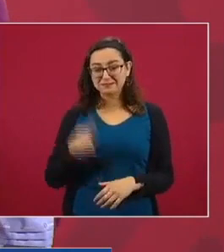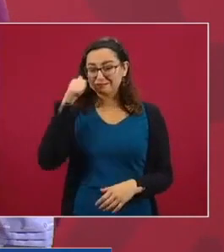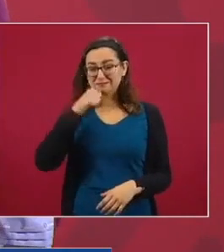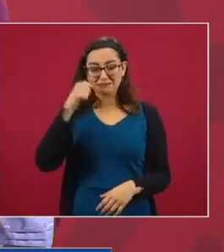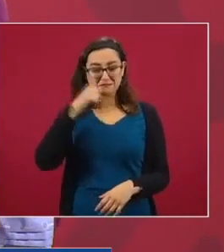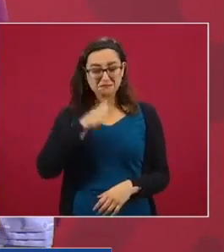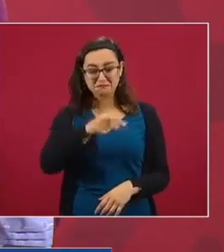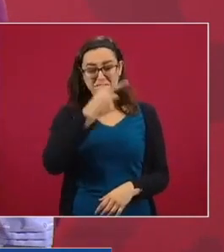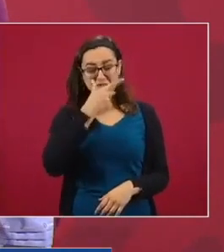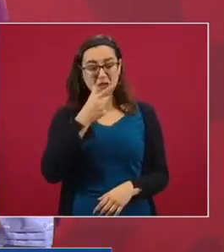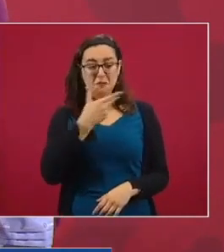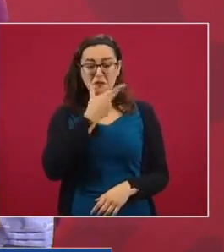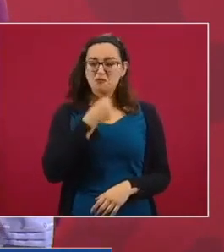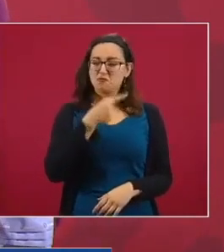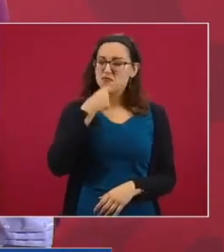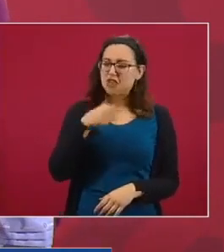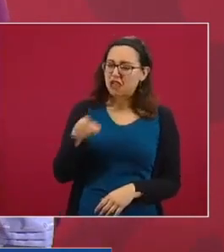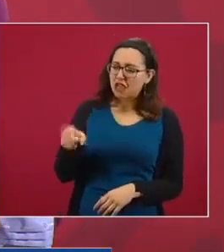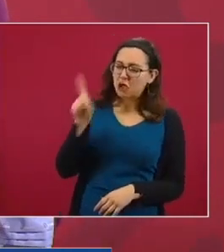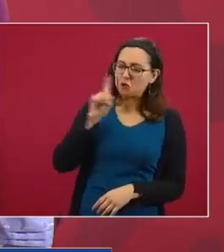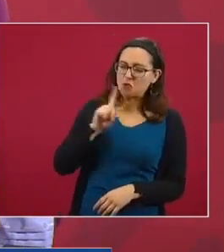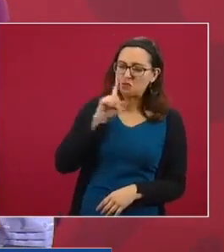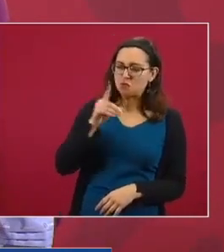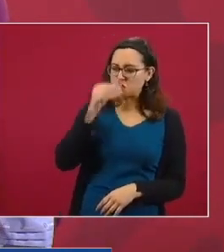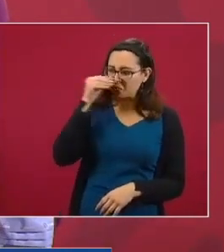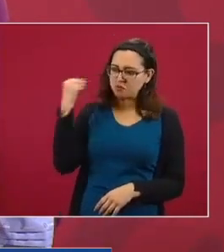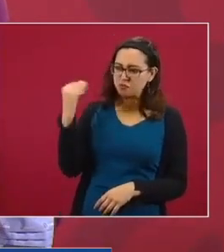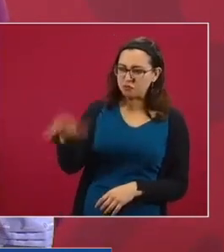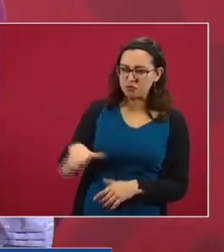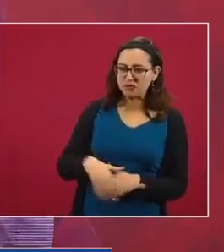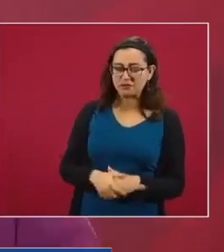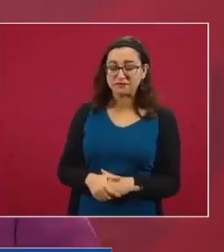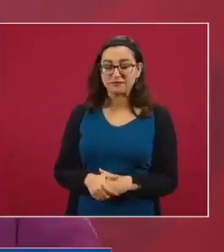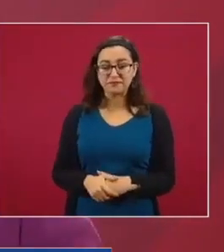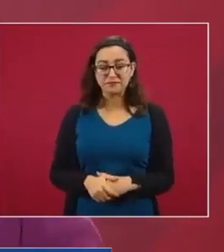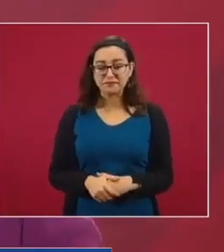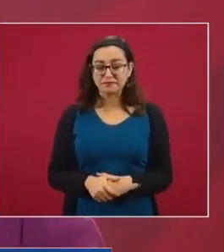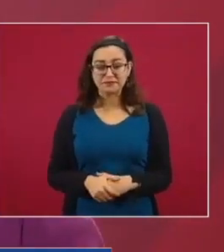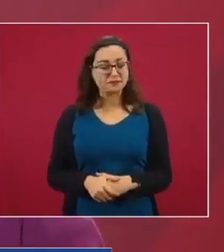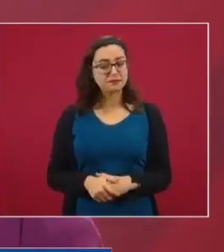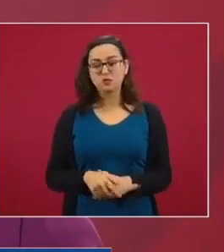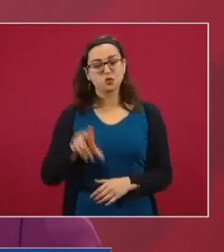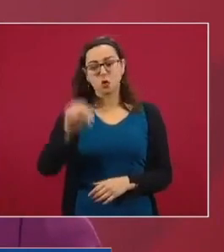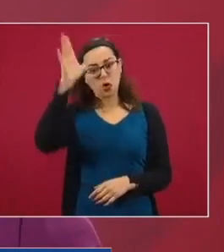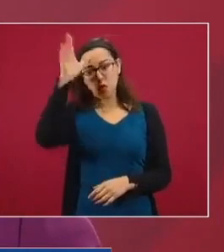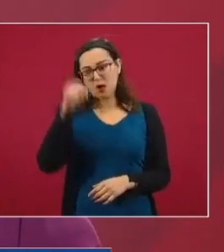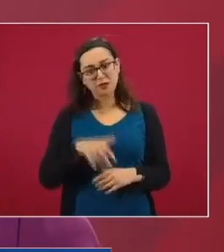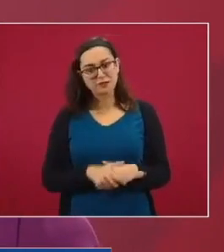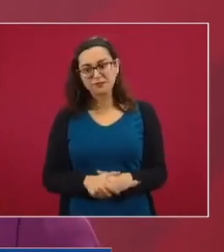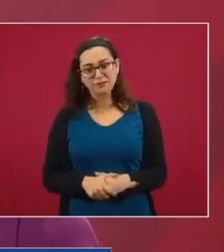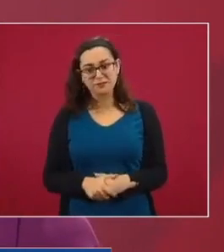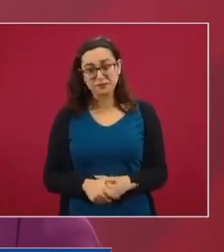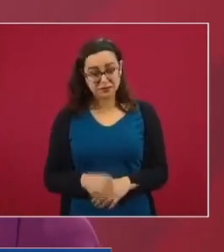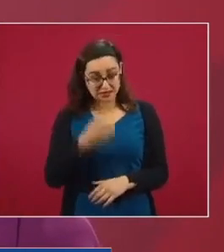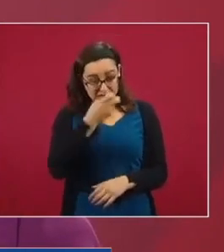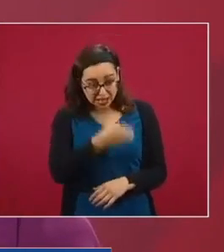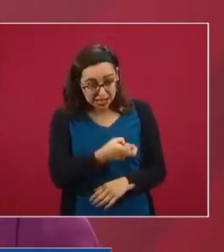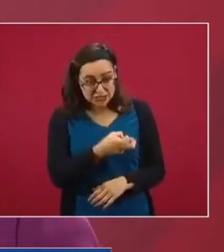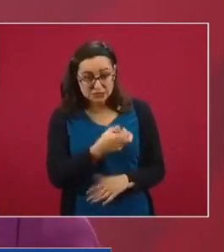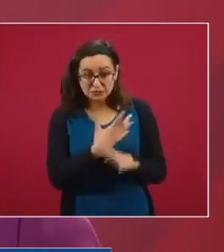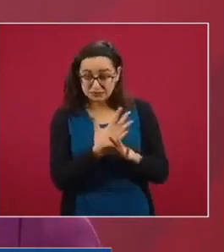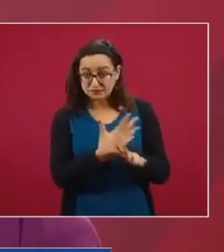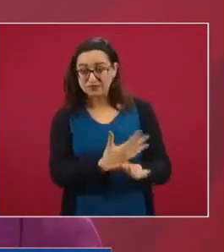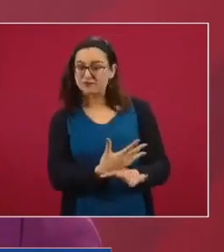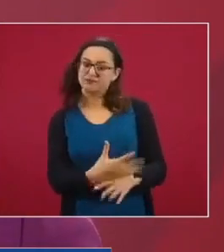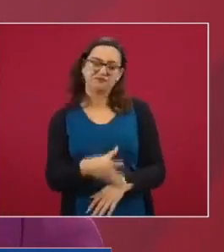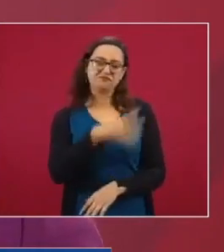desde una posición de gobierno. Yo estoy totalmente en contra de que se